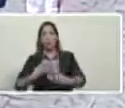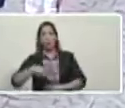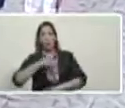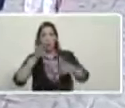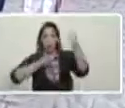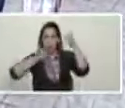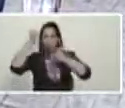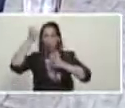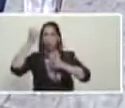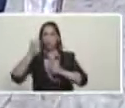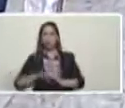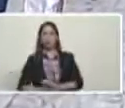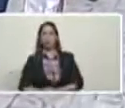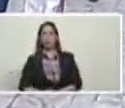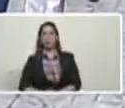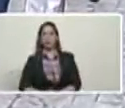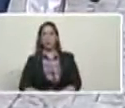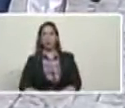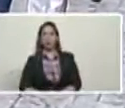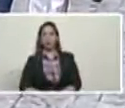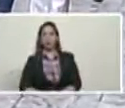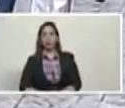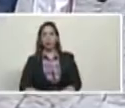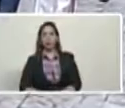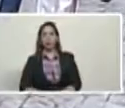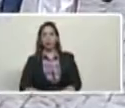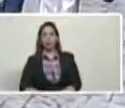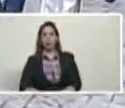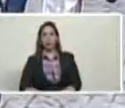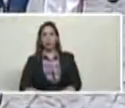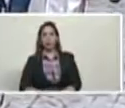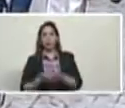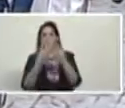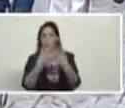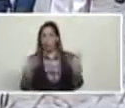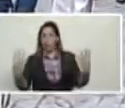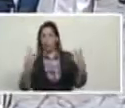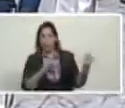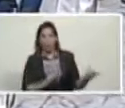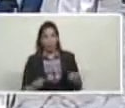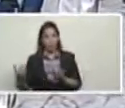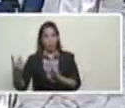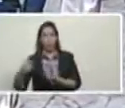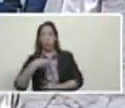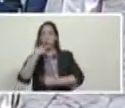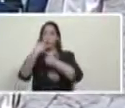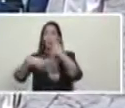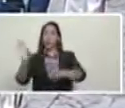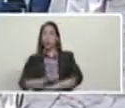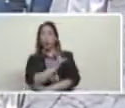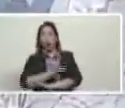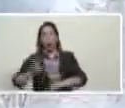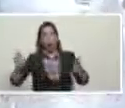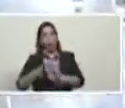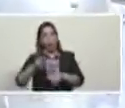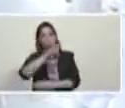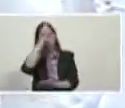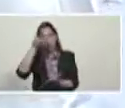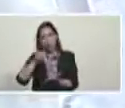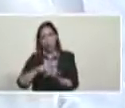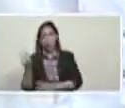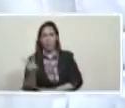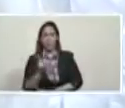comandante supremo Hugo Rafael Chávez Frías. Se invita a todos los presentes a entonar las gloriosas notas de nuestro himno